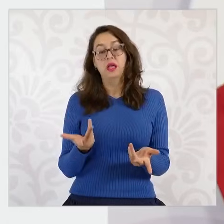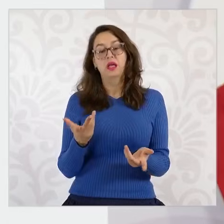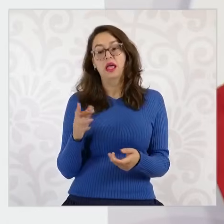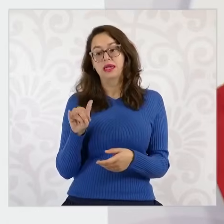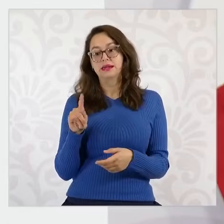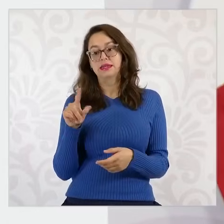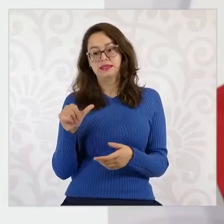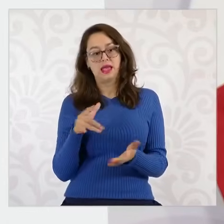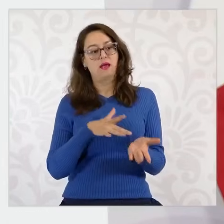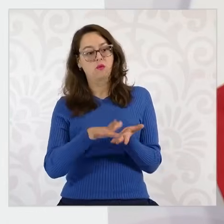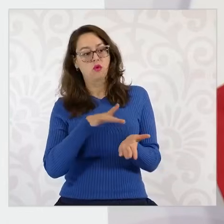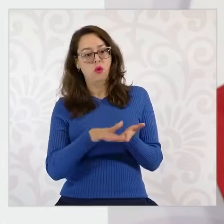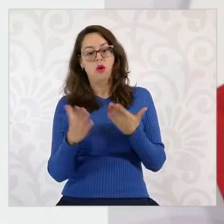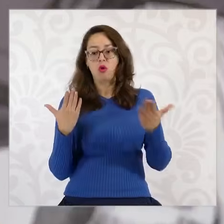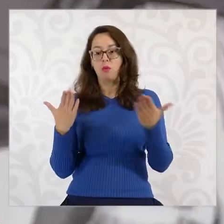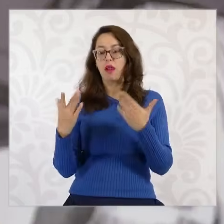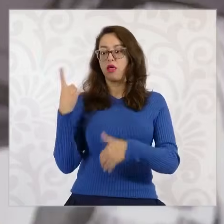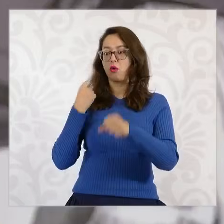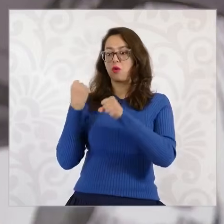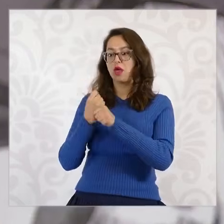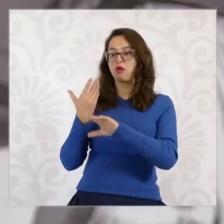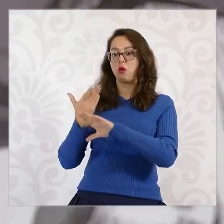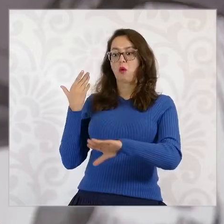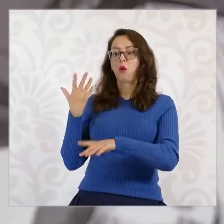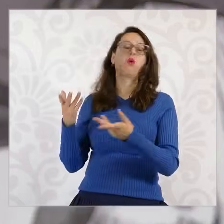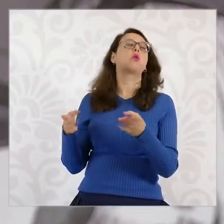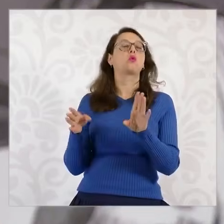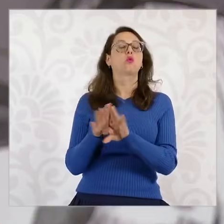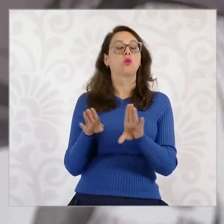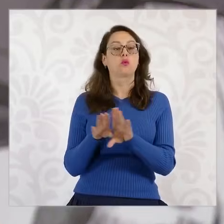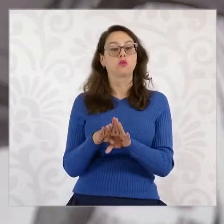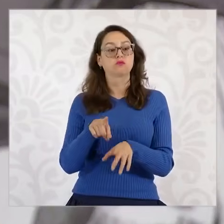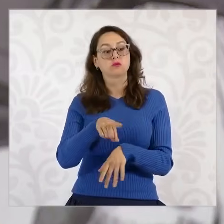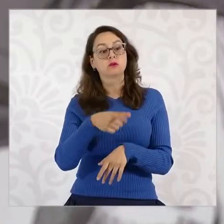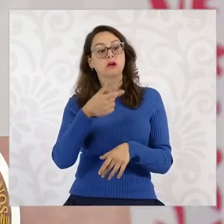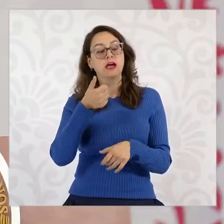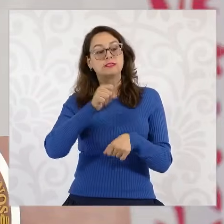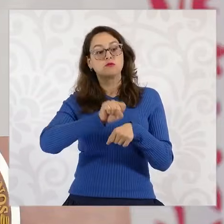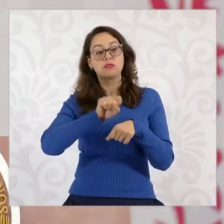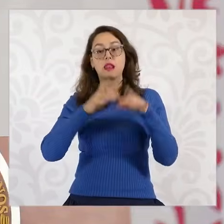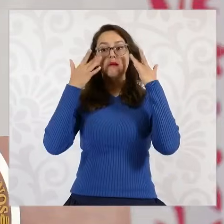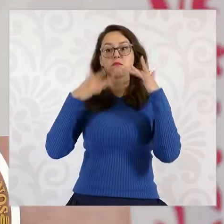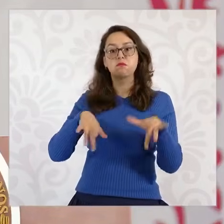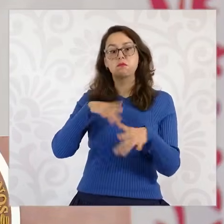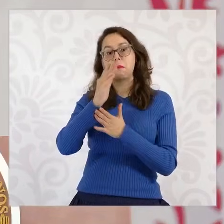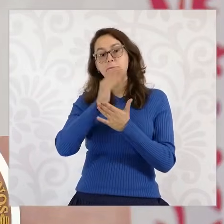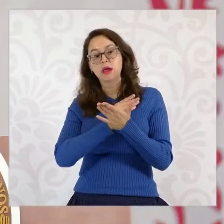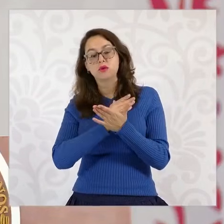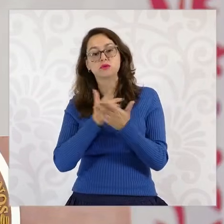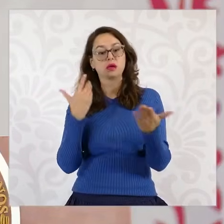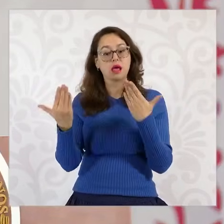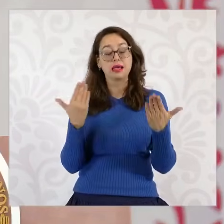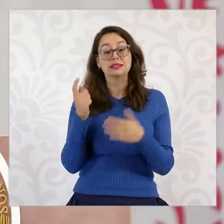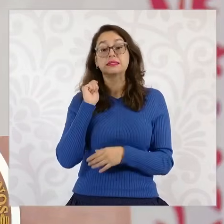después de un año para ver comparado con otros años cómo impactó en que no haya deserción escolares, es decir, que las